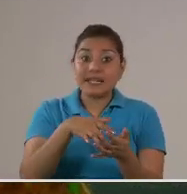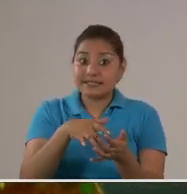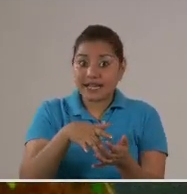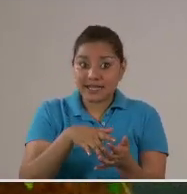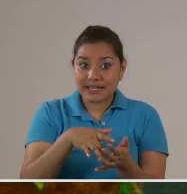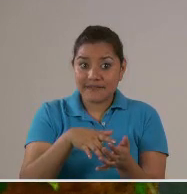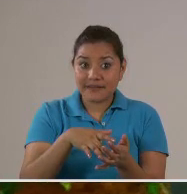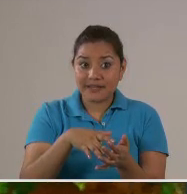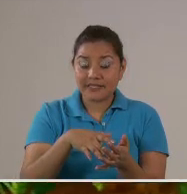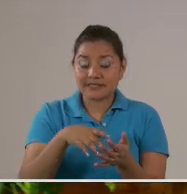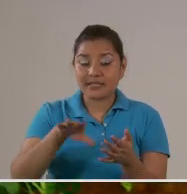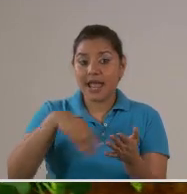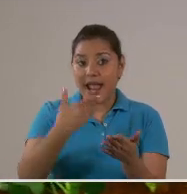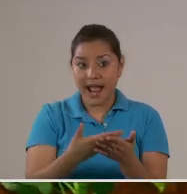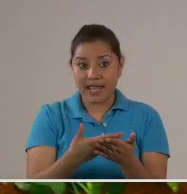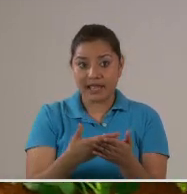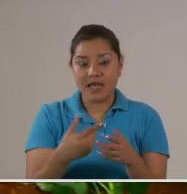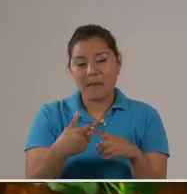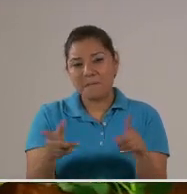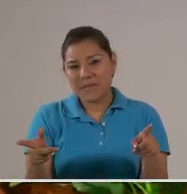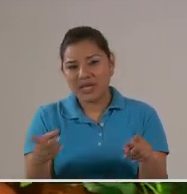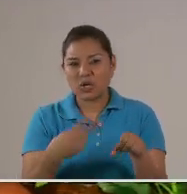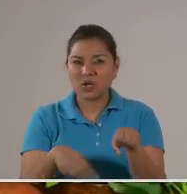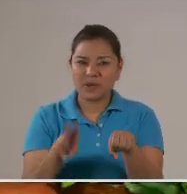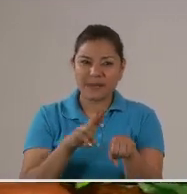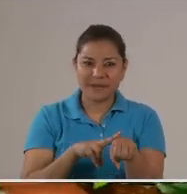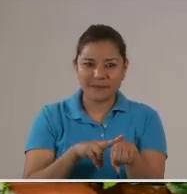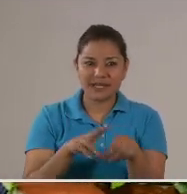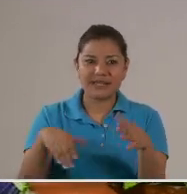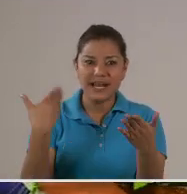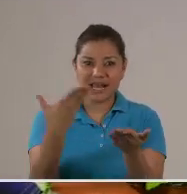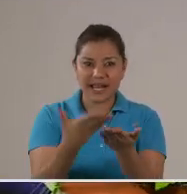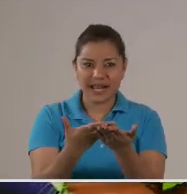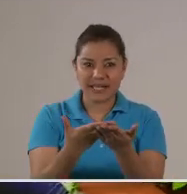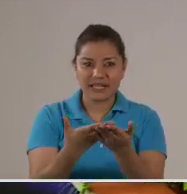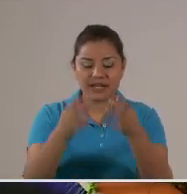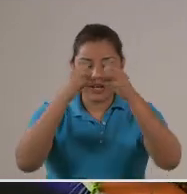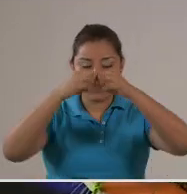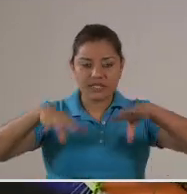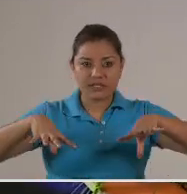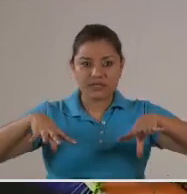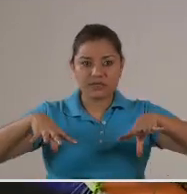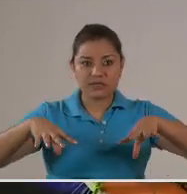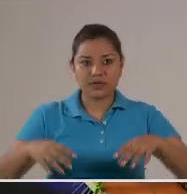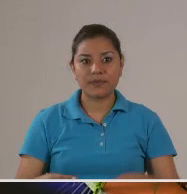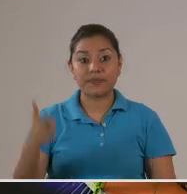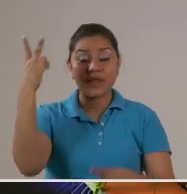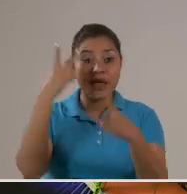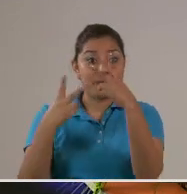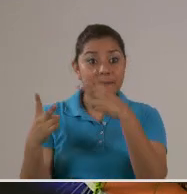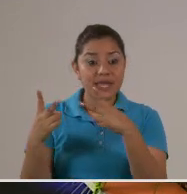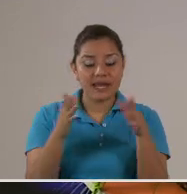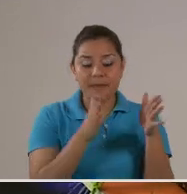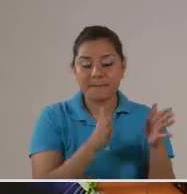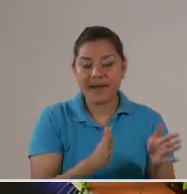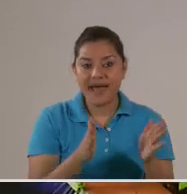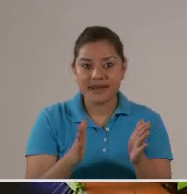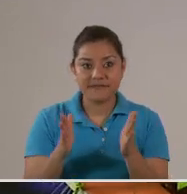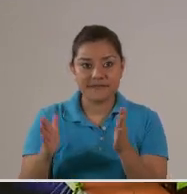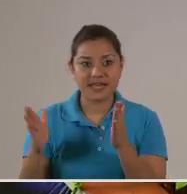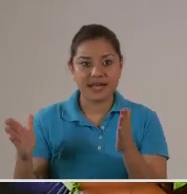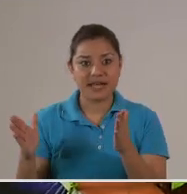pero Generalmente eh la la caída o la destrucción viene planificada